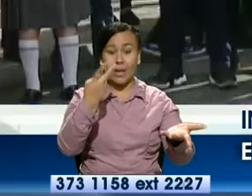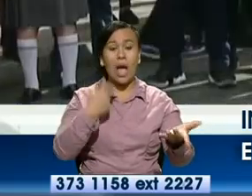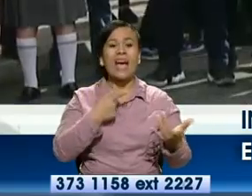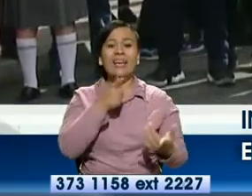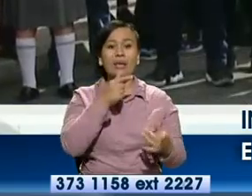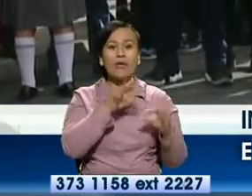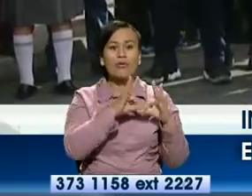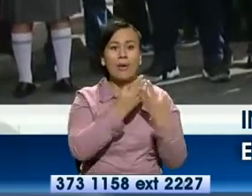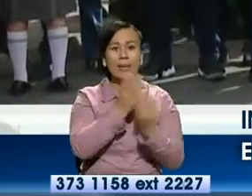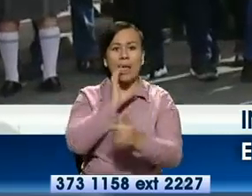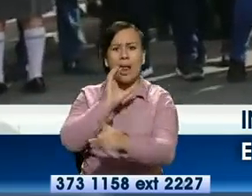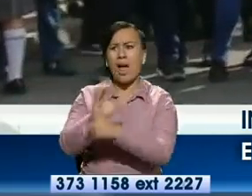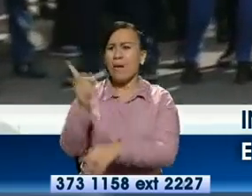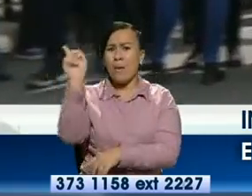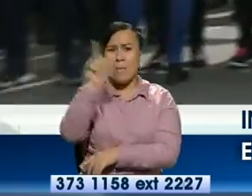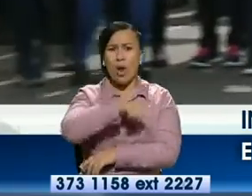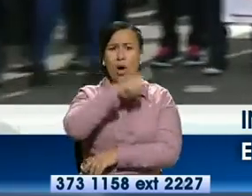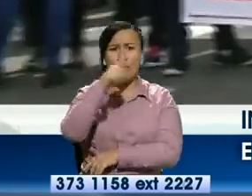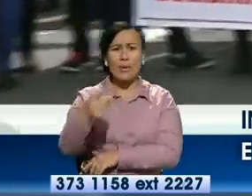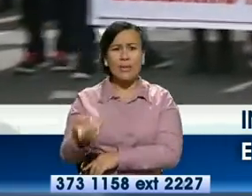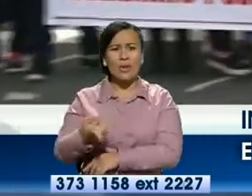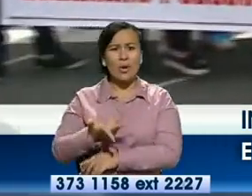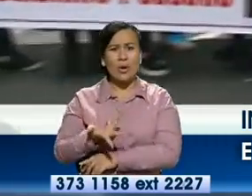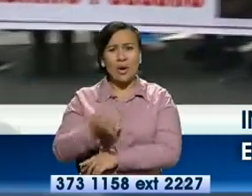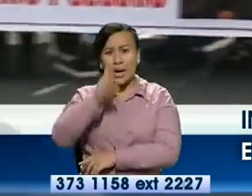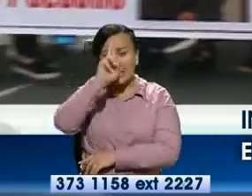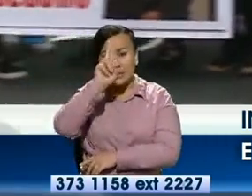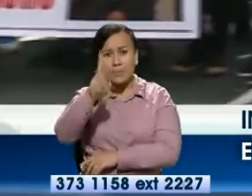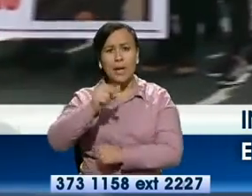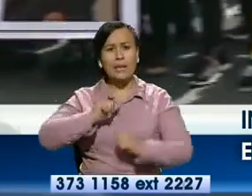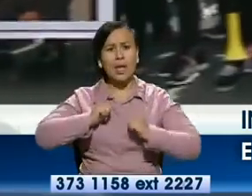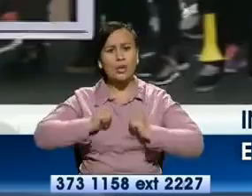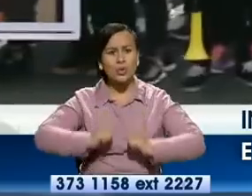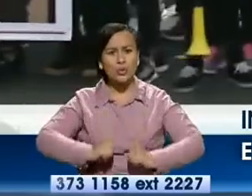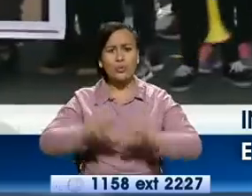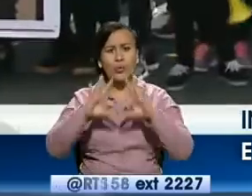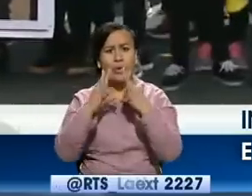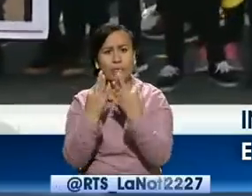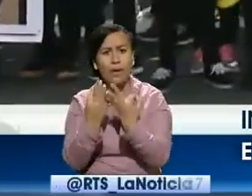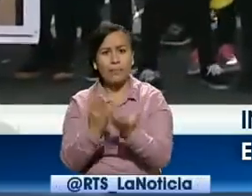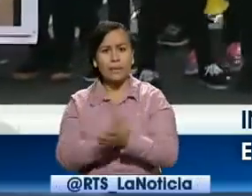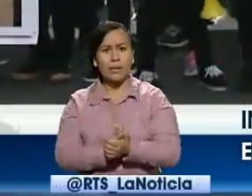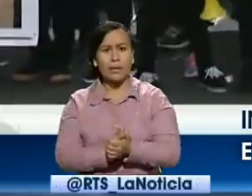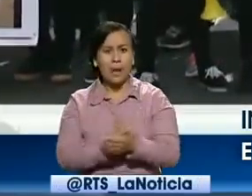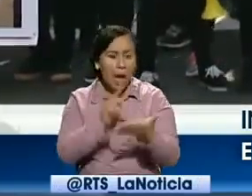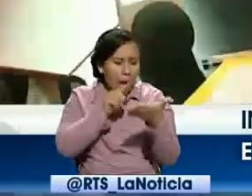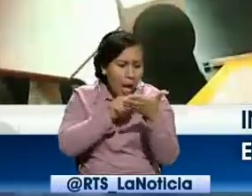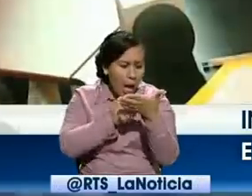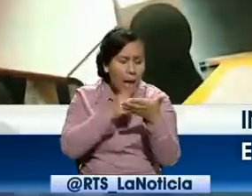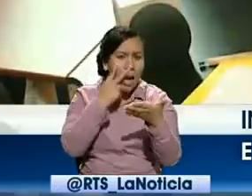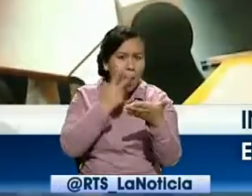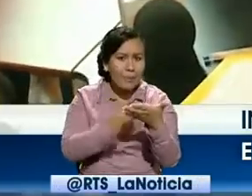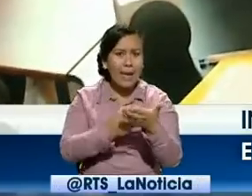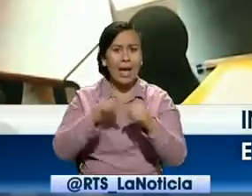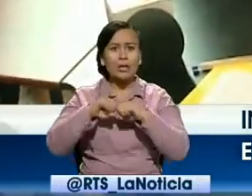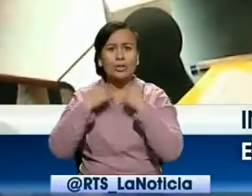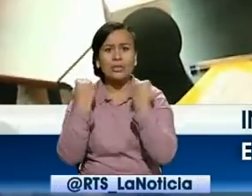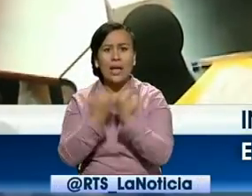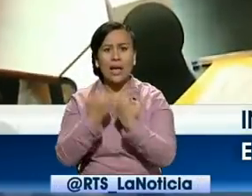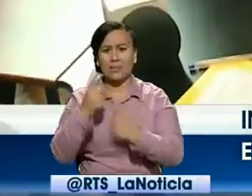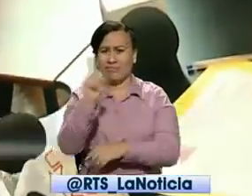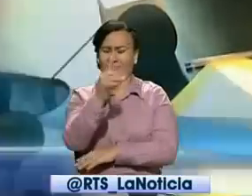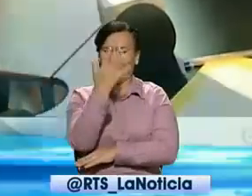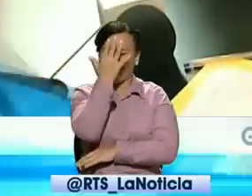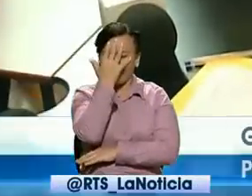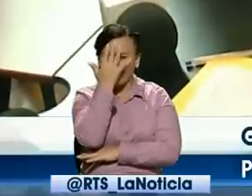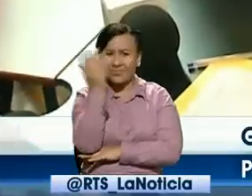de todos lados, hablan que vulneraron los sentimientos de la familia y de toda una sociedad. No es posible que se